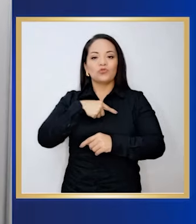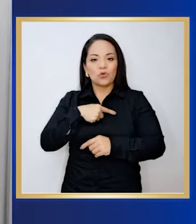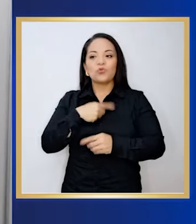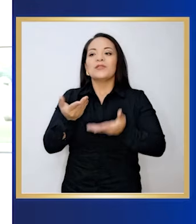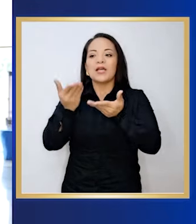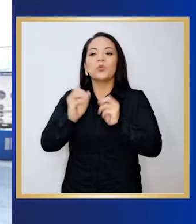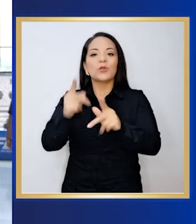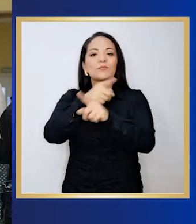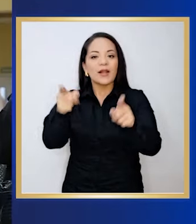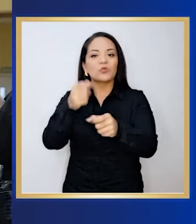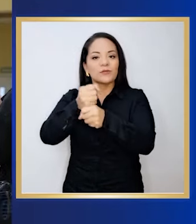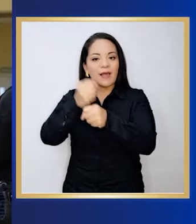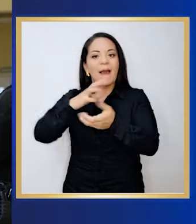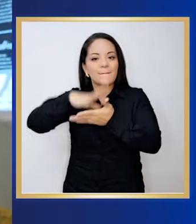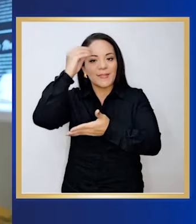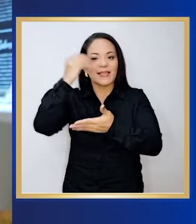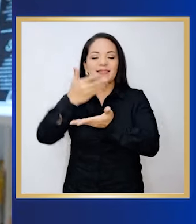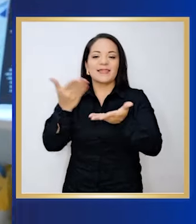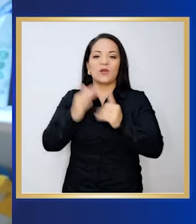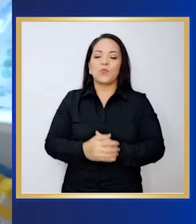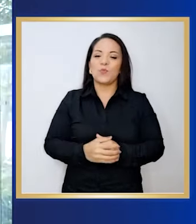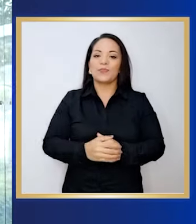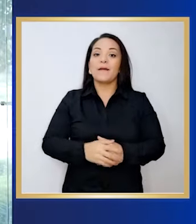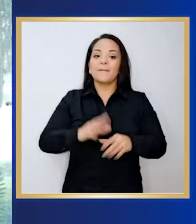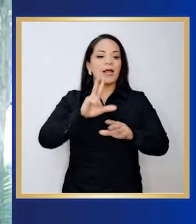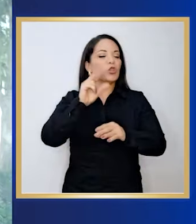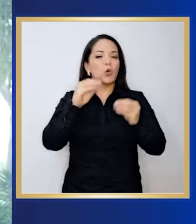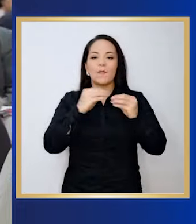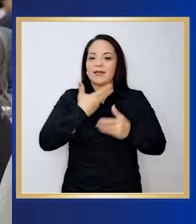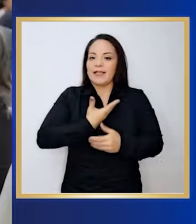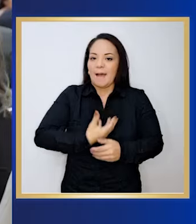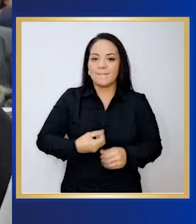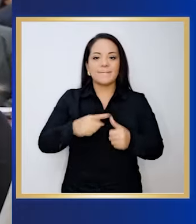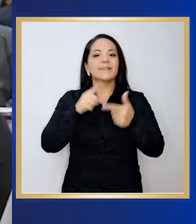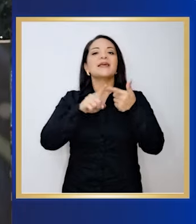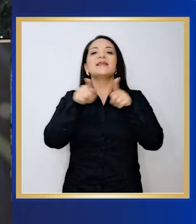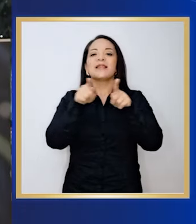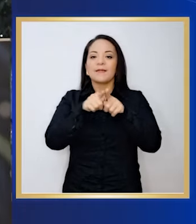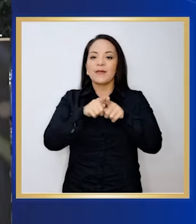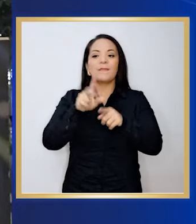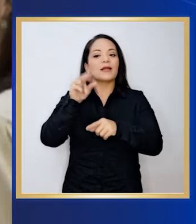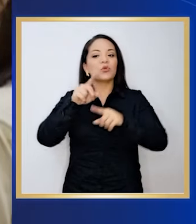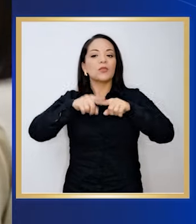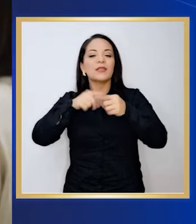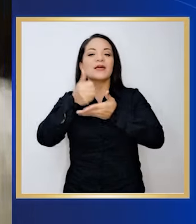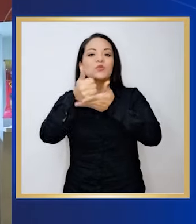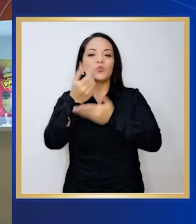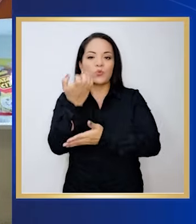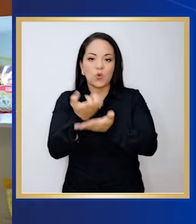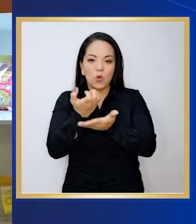pescar Primero para que dejen de pasar hambre Y segundo para que dejen de depender de los